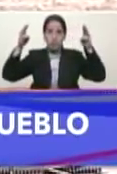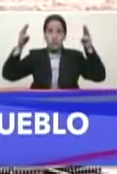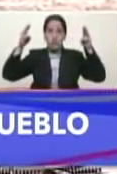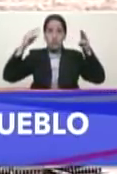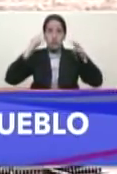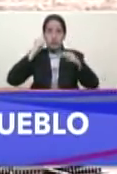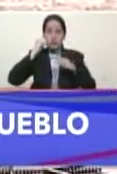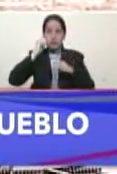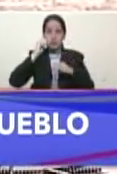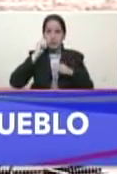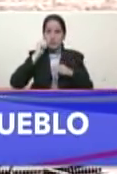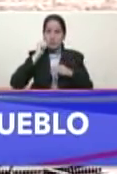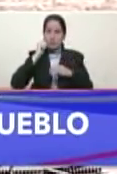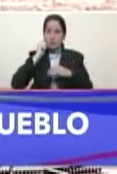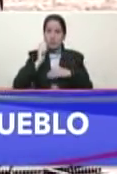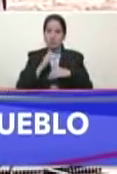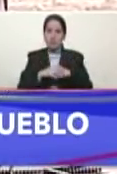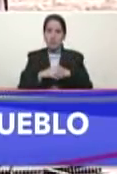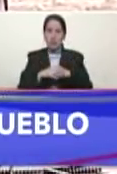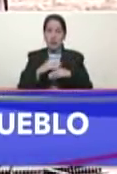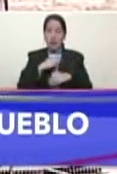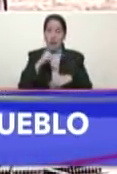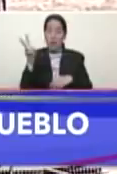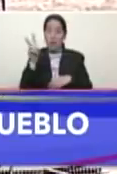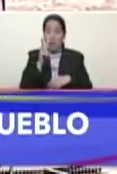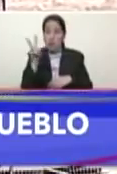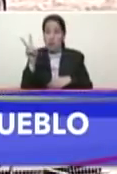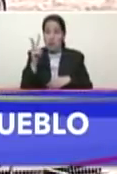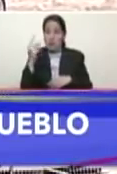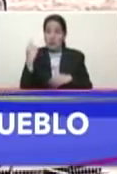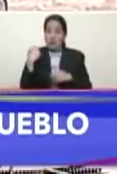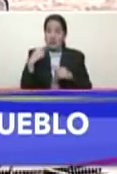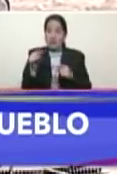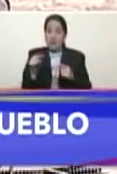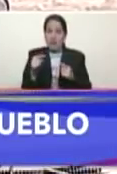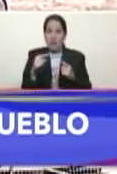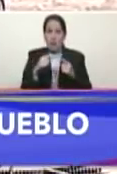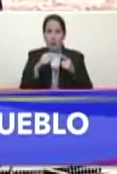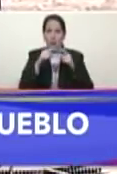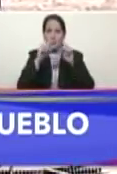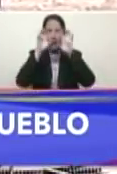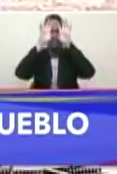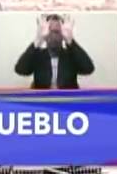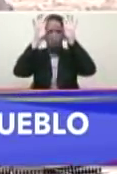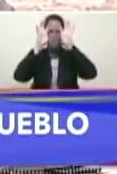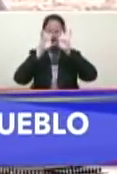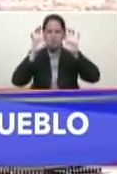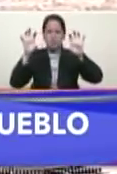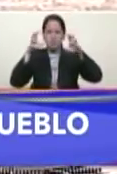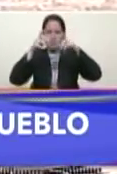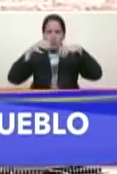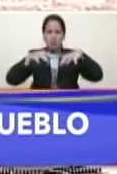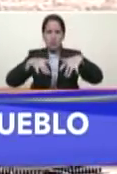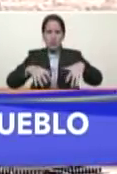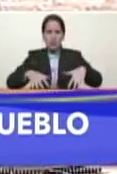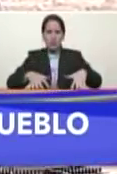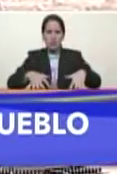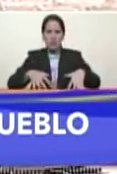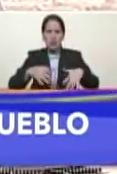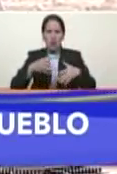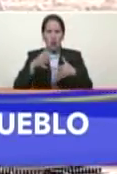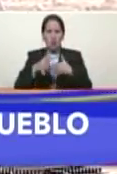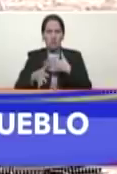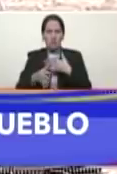digo, Venezuela tiene una estructura institucional, poderosa, democrática,